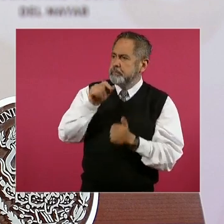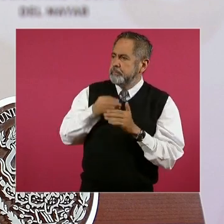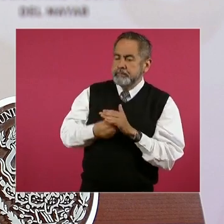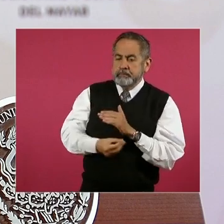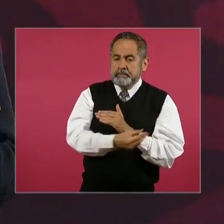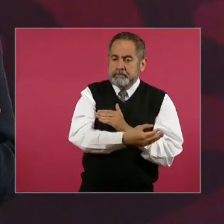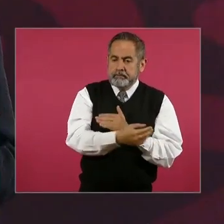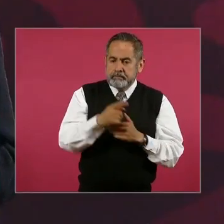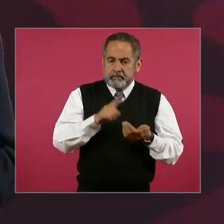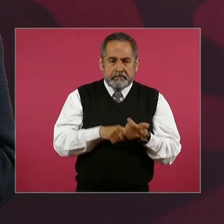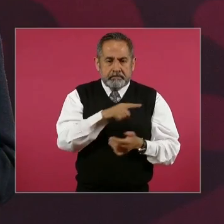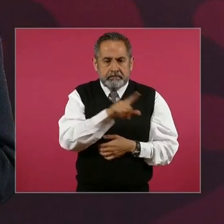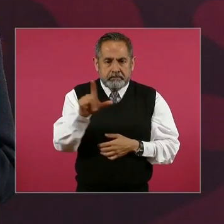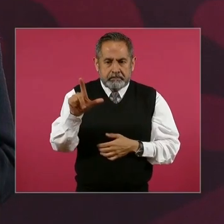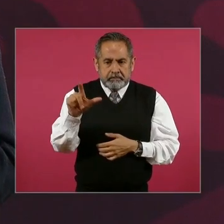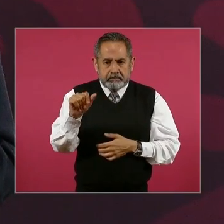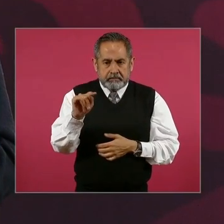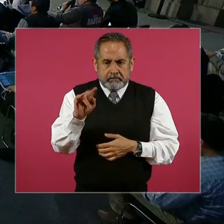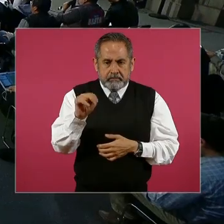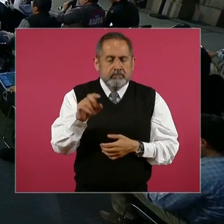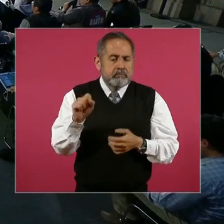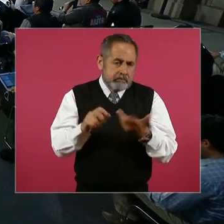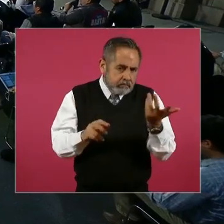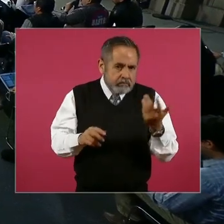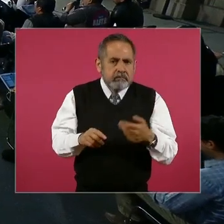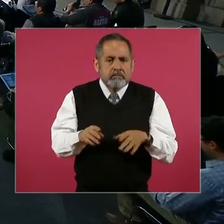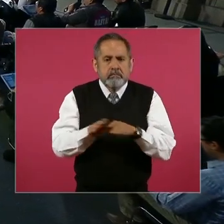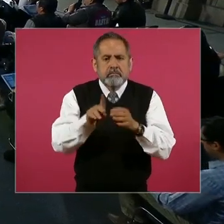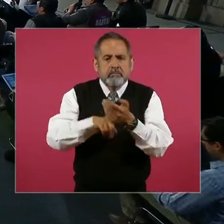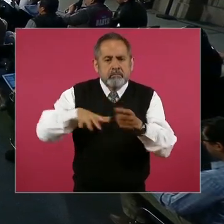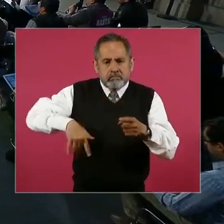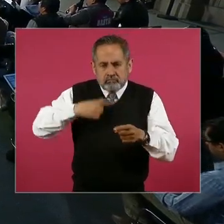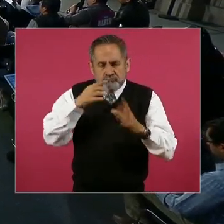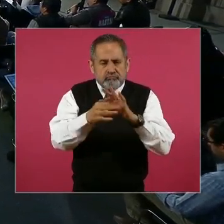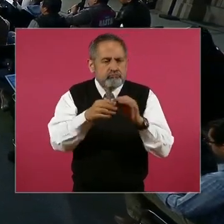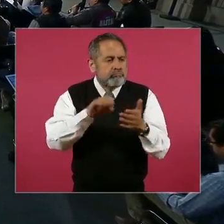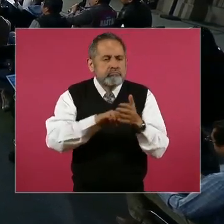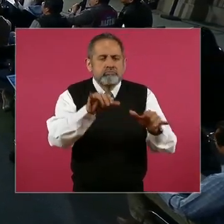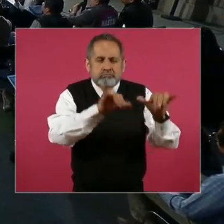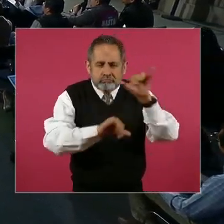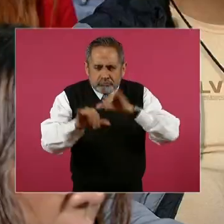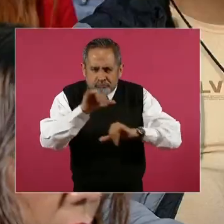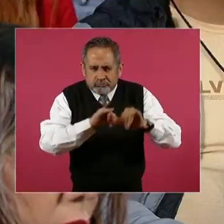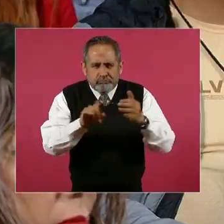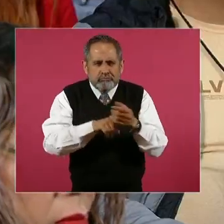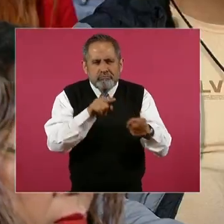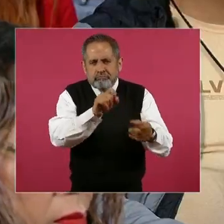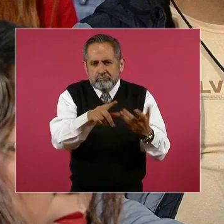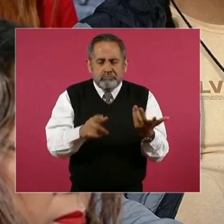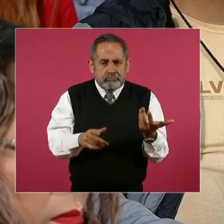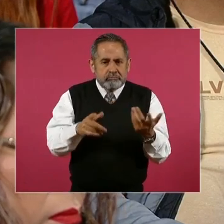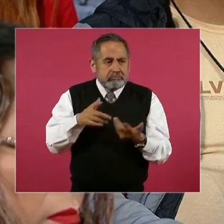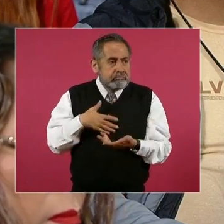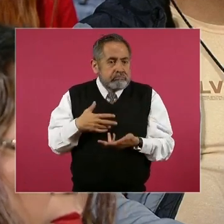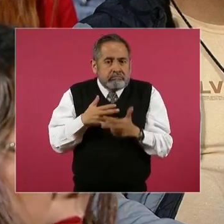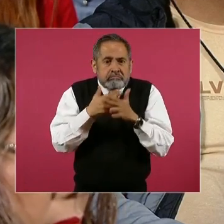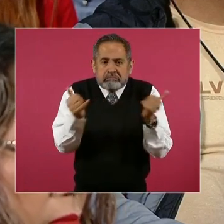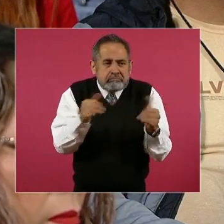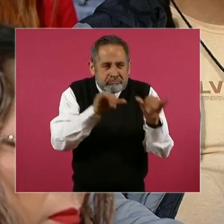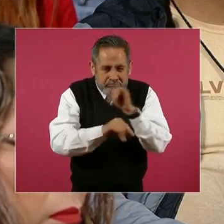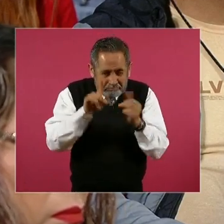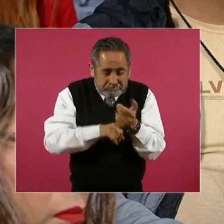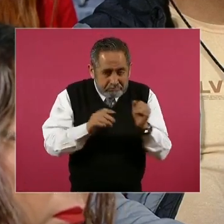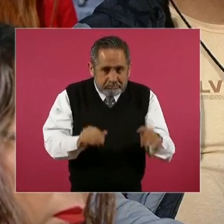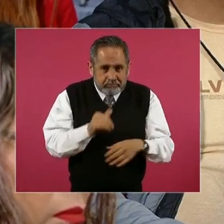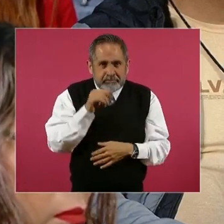dar a una empresa period Pero bueno podrían estar incluso mencionaste los laboratorios laboratorios claro pensé que ni siquiera son laboratorios